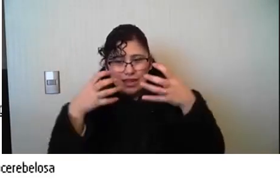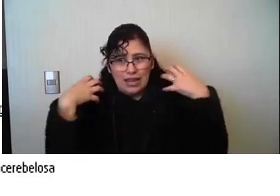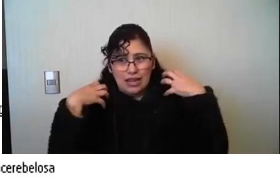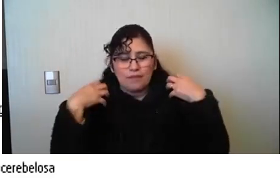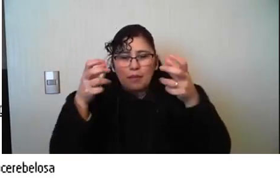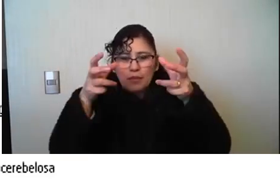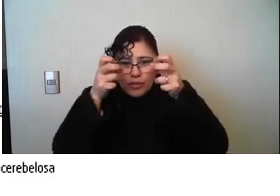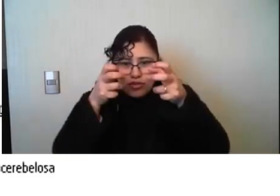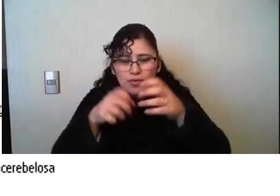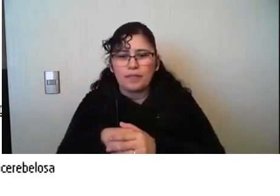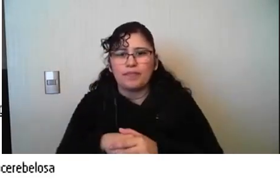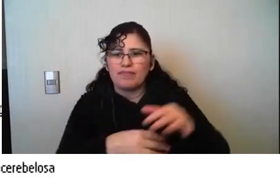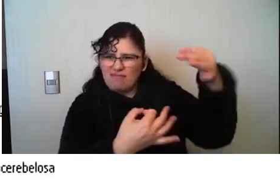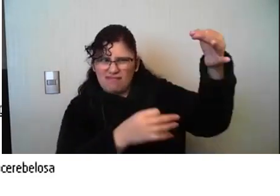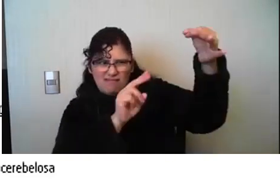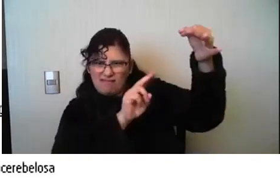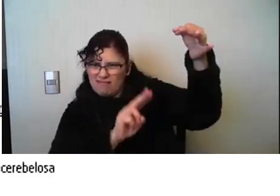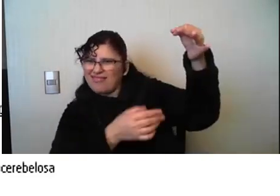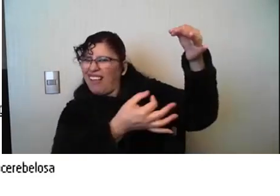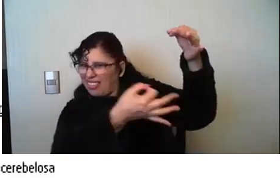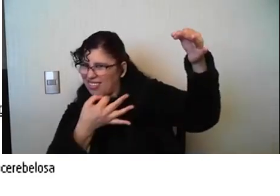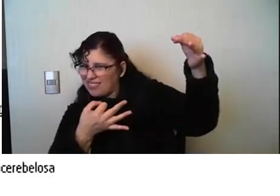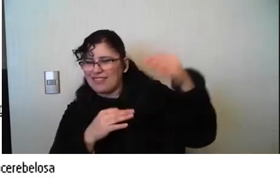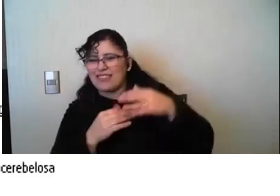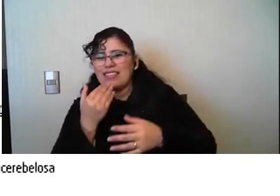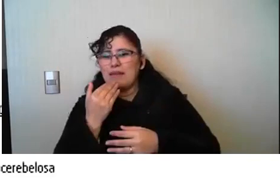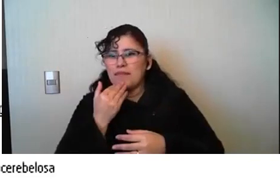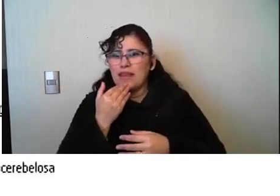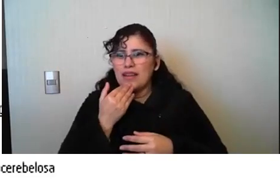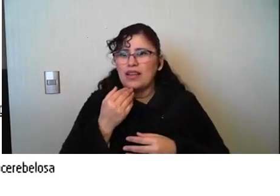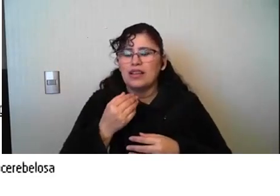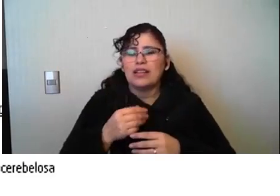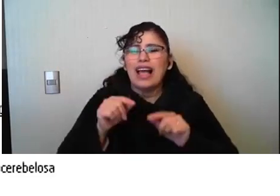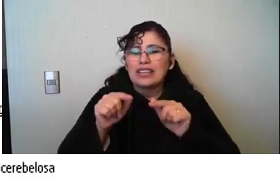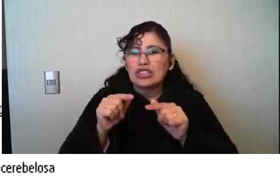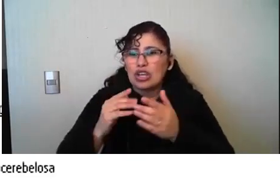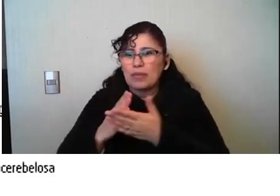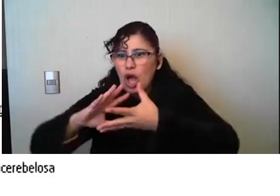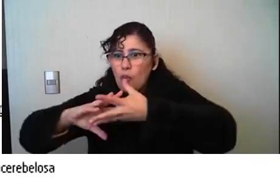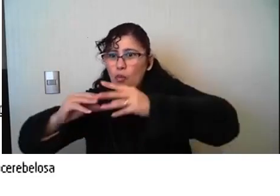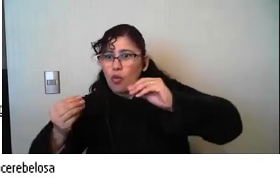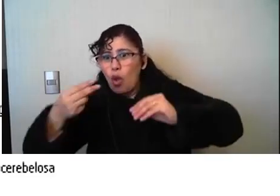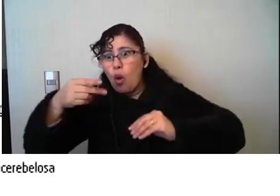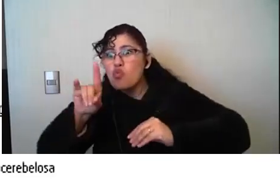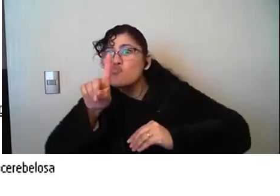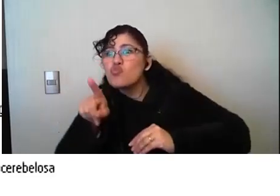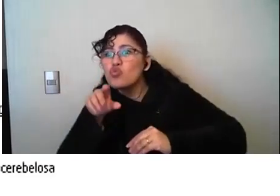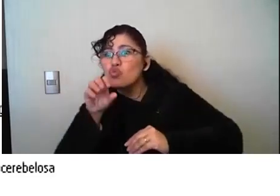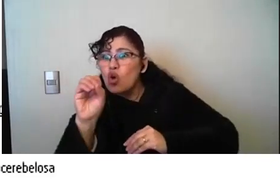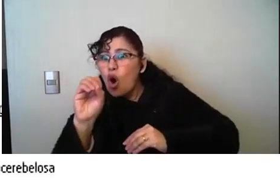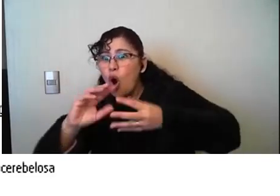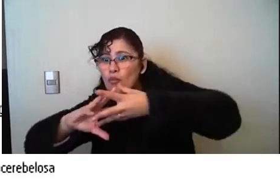relata el artículo, viene principalmente de usos musculares y órganos de Golgi, es